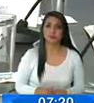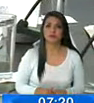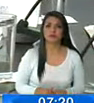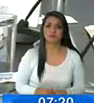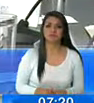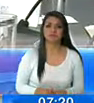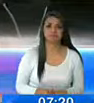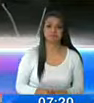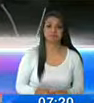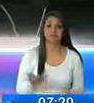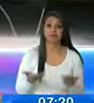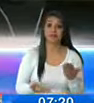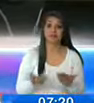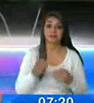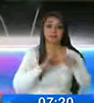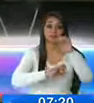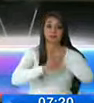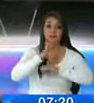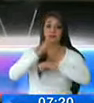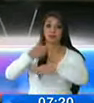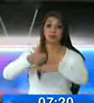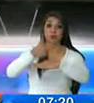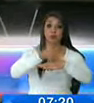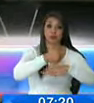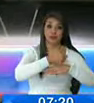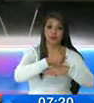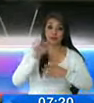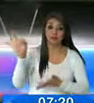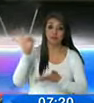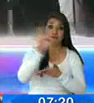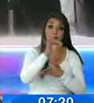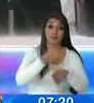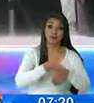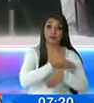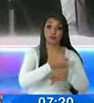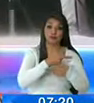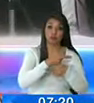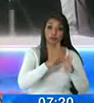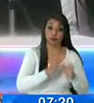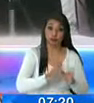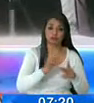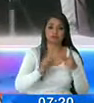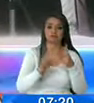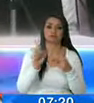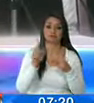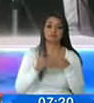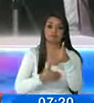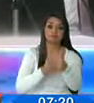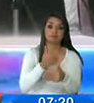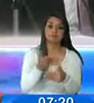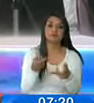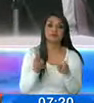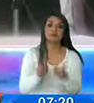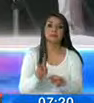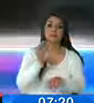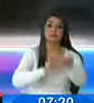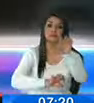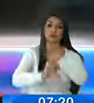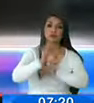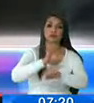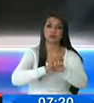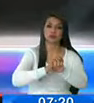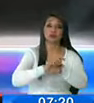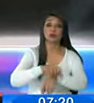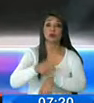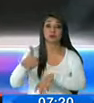además, que no solo se evaluará a las autoridades electas por el anterior Consejo, sino que en este proceso entran a evaluación las